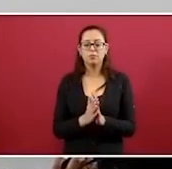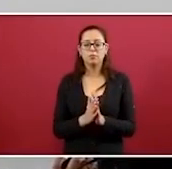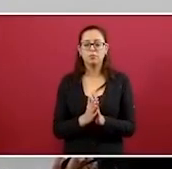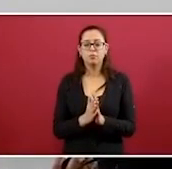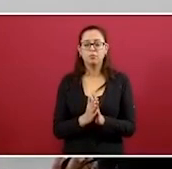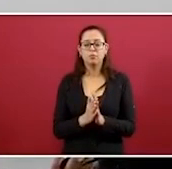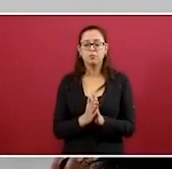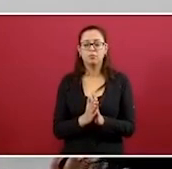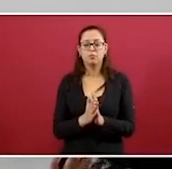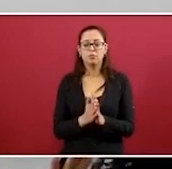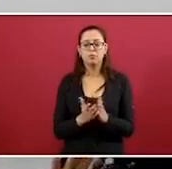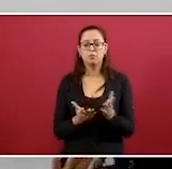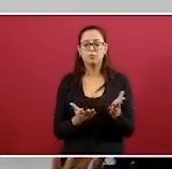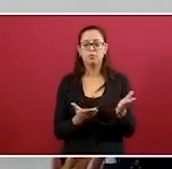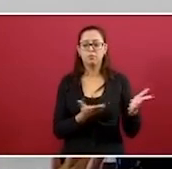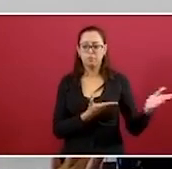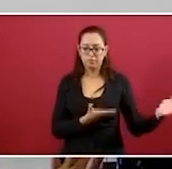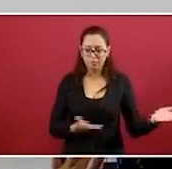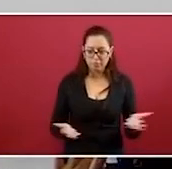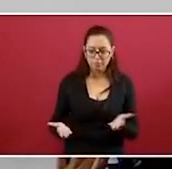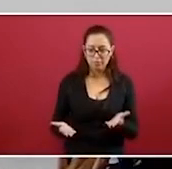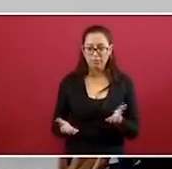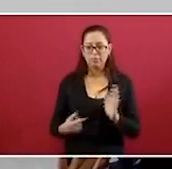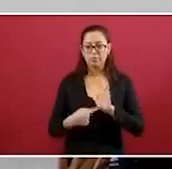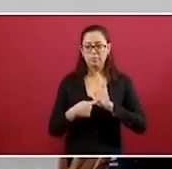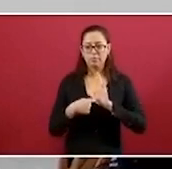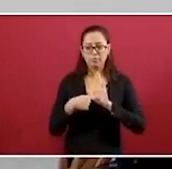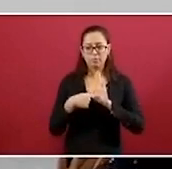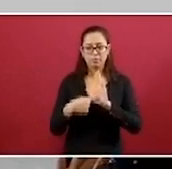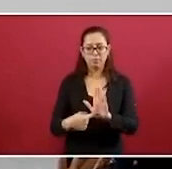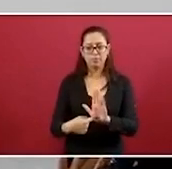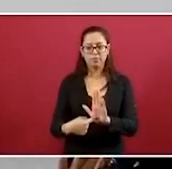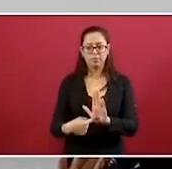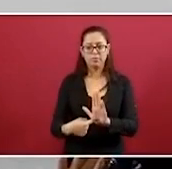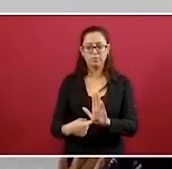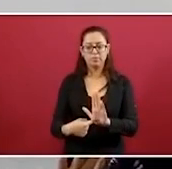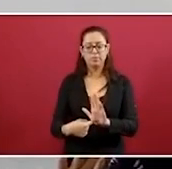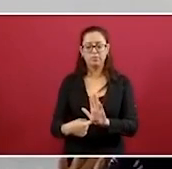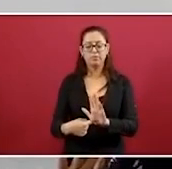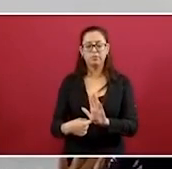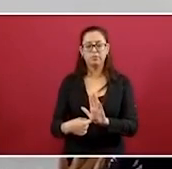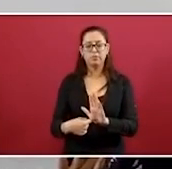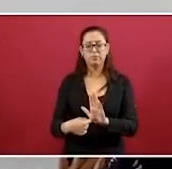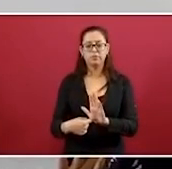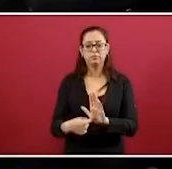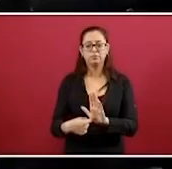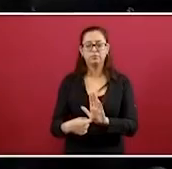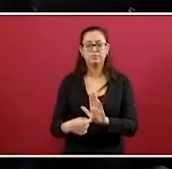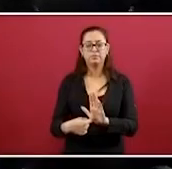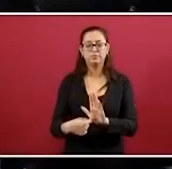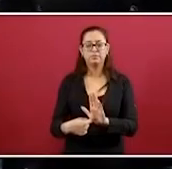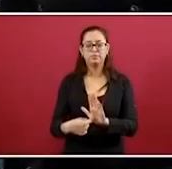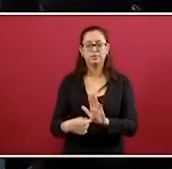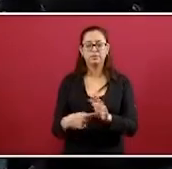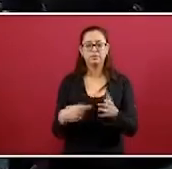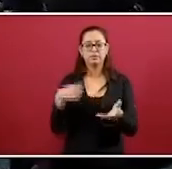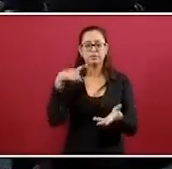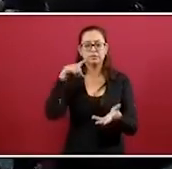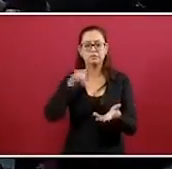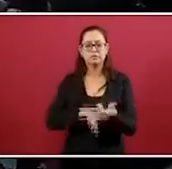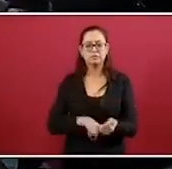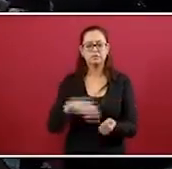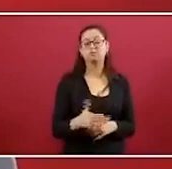contratos. Dijo que hay 7 gasoductos parados, por lo que se debe erogar más de 20 mil millones de dólares. Hay